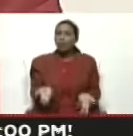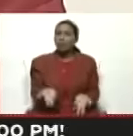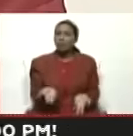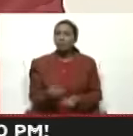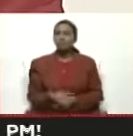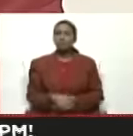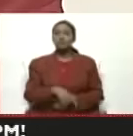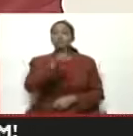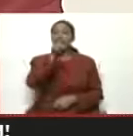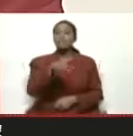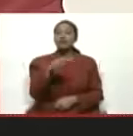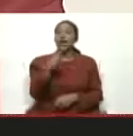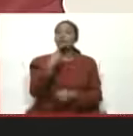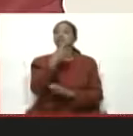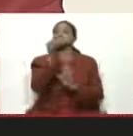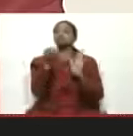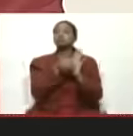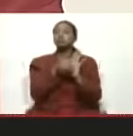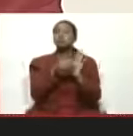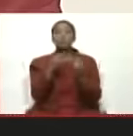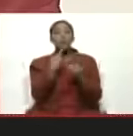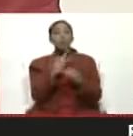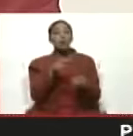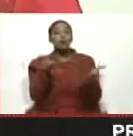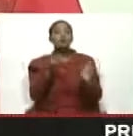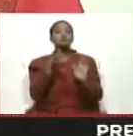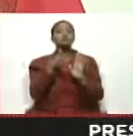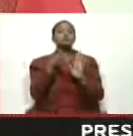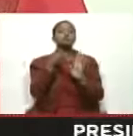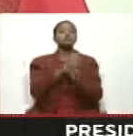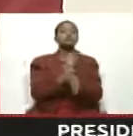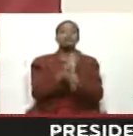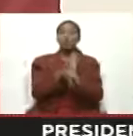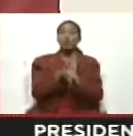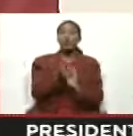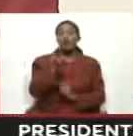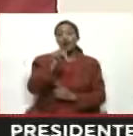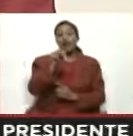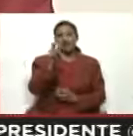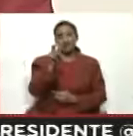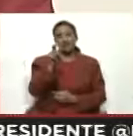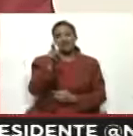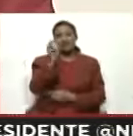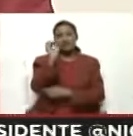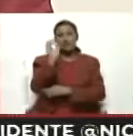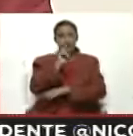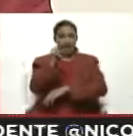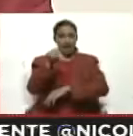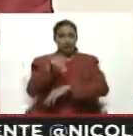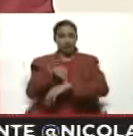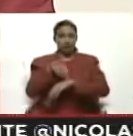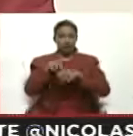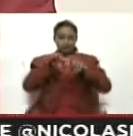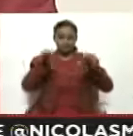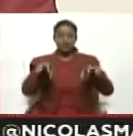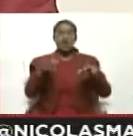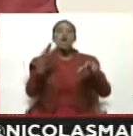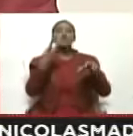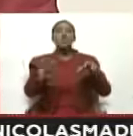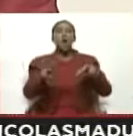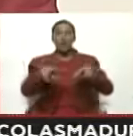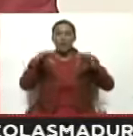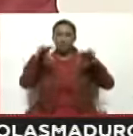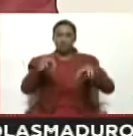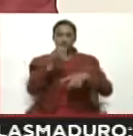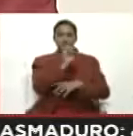que nombraron poderes de Narnia paralelos. Narnia todavía tiene su Asamblea Nacional y sigue recibiendo plata de los venezolanos